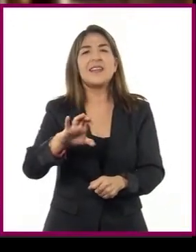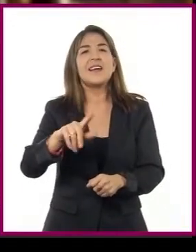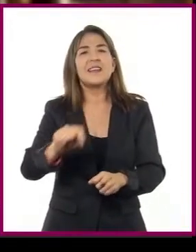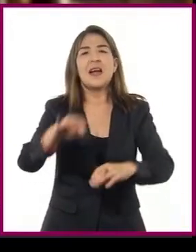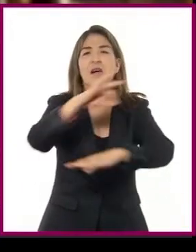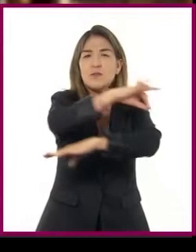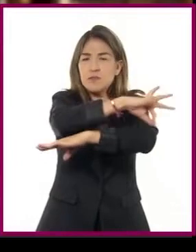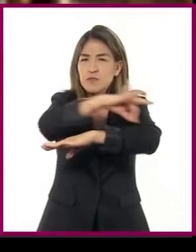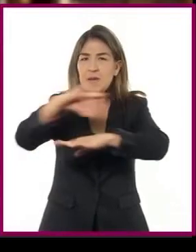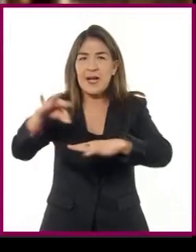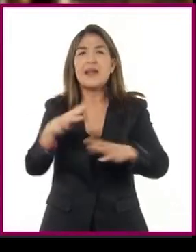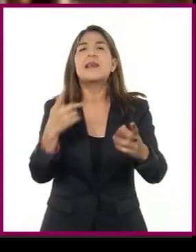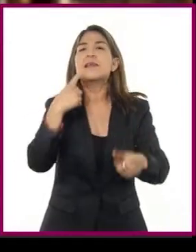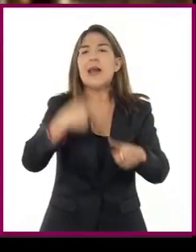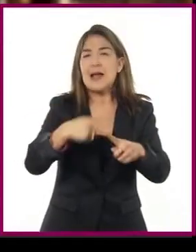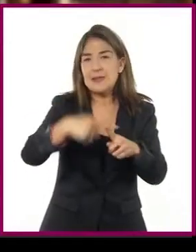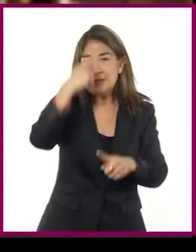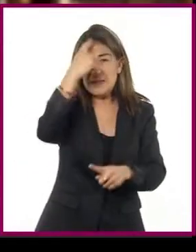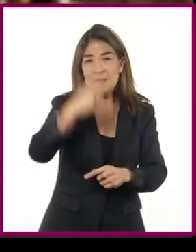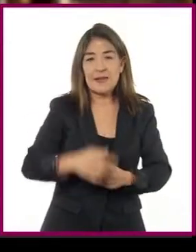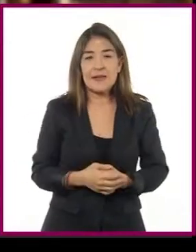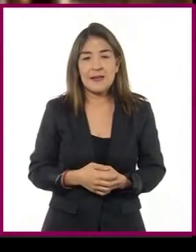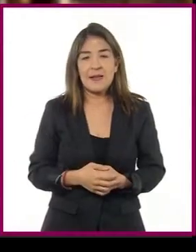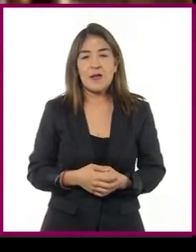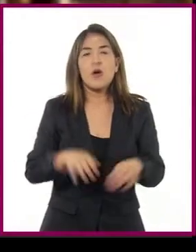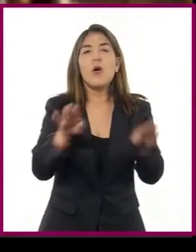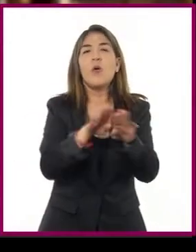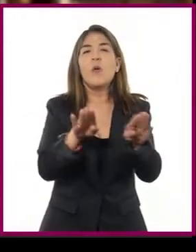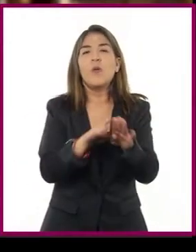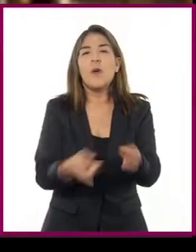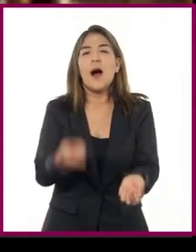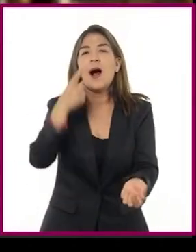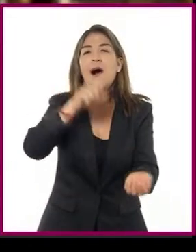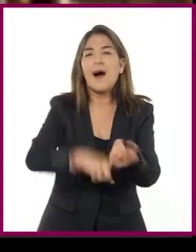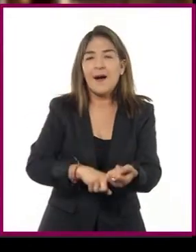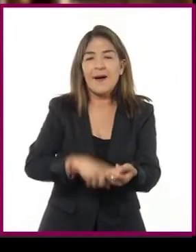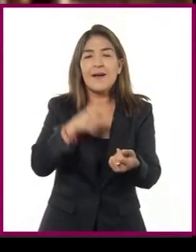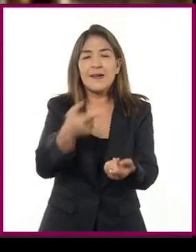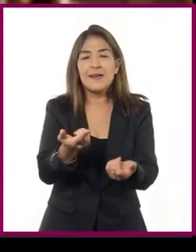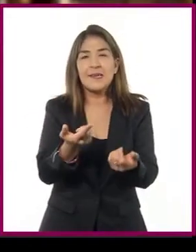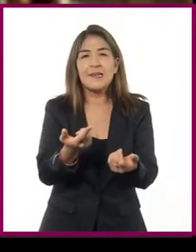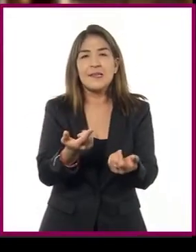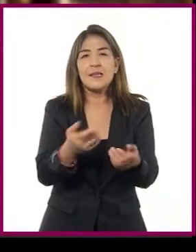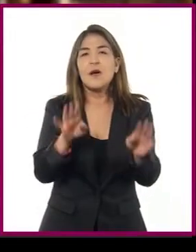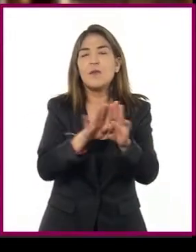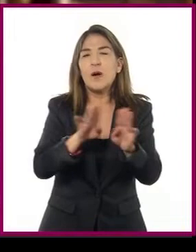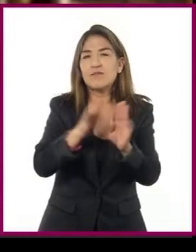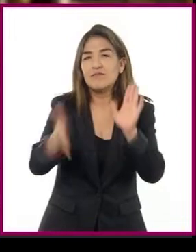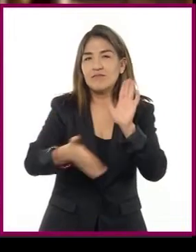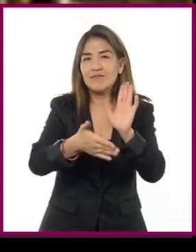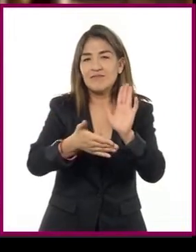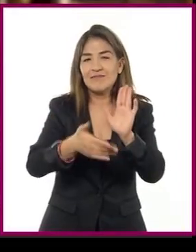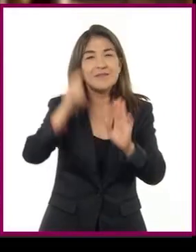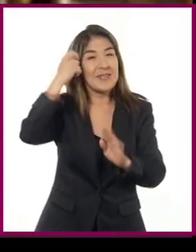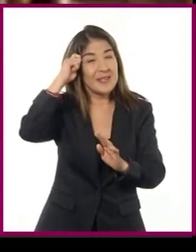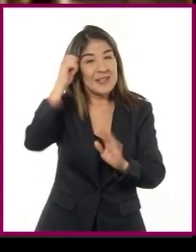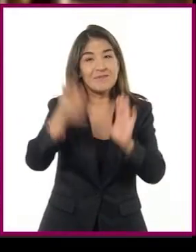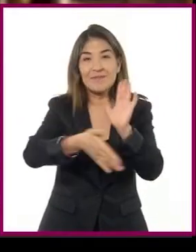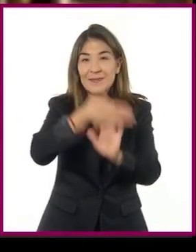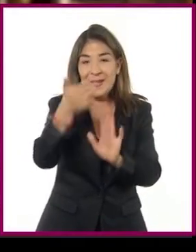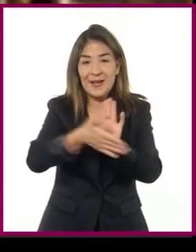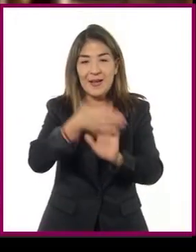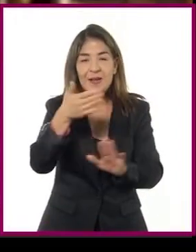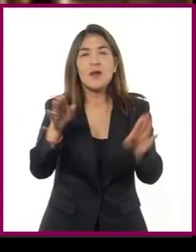fue inspirada por el nivel que se usa en la albañilería o en el borde